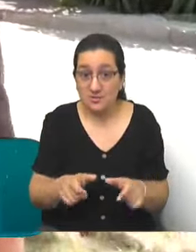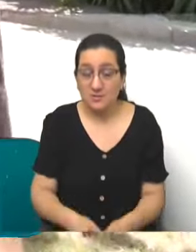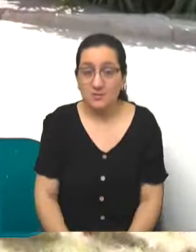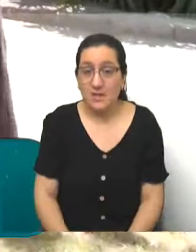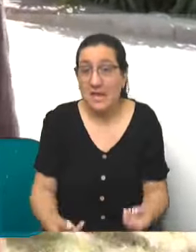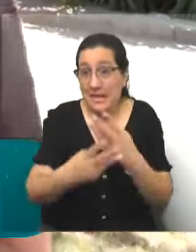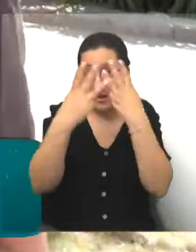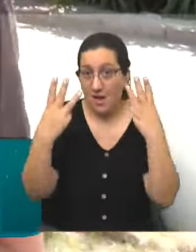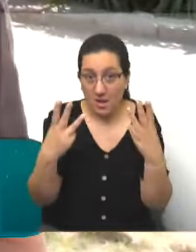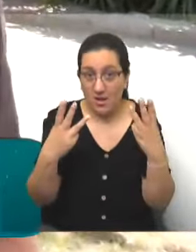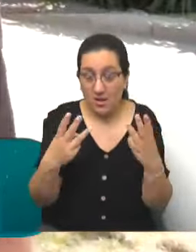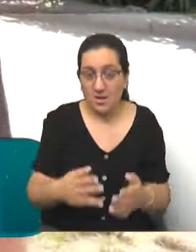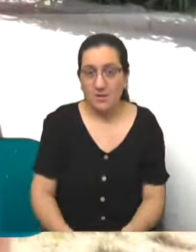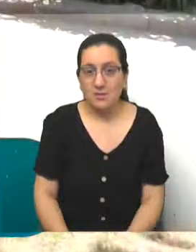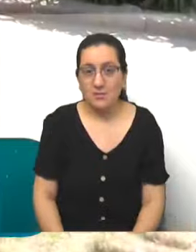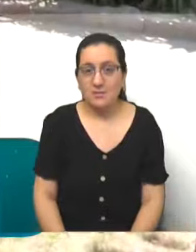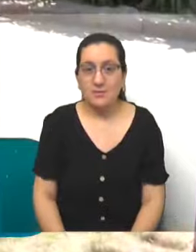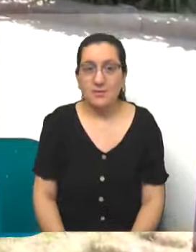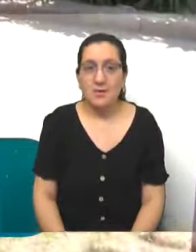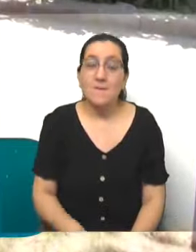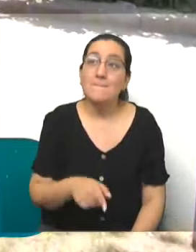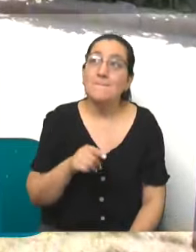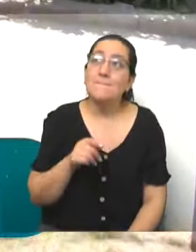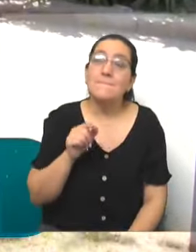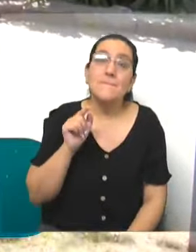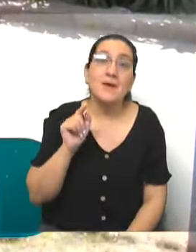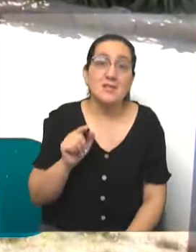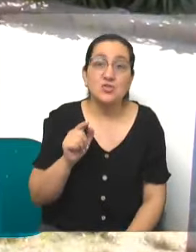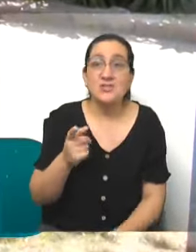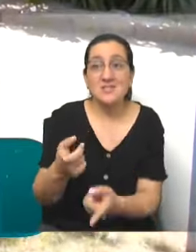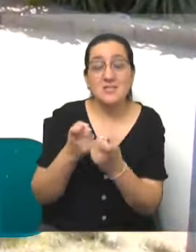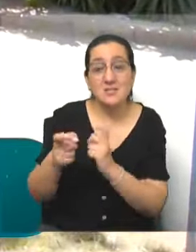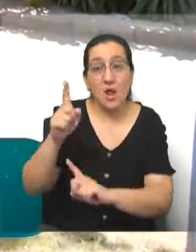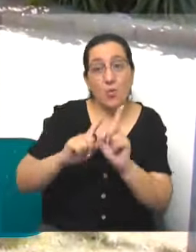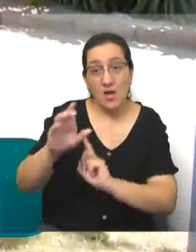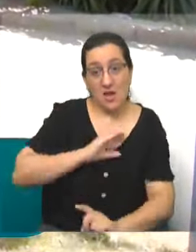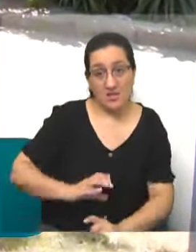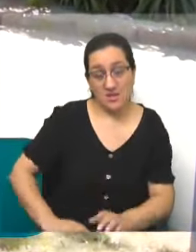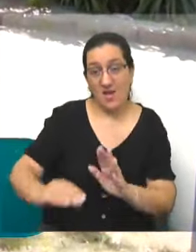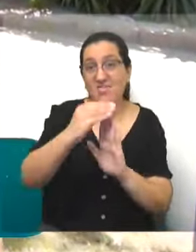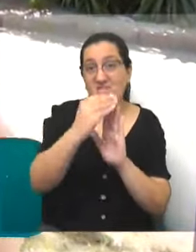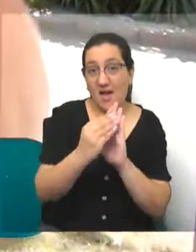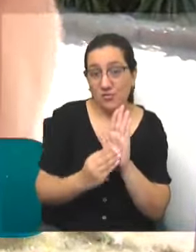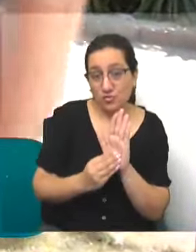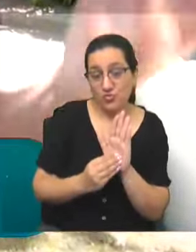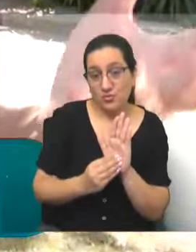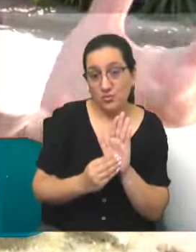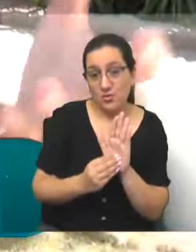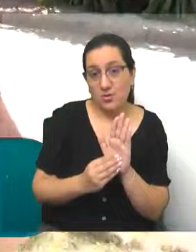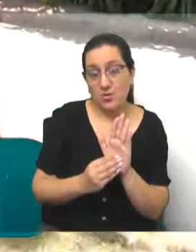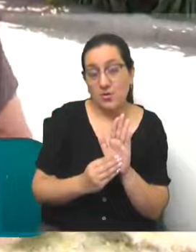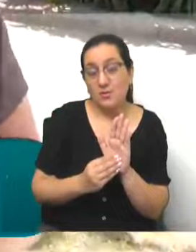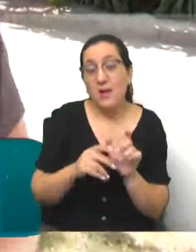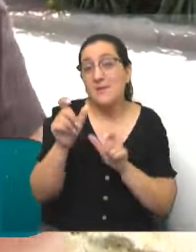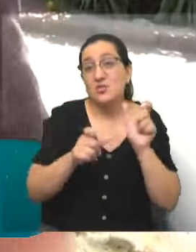en general y que para eso toma ciertas características que responden a la población